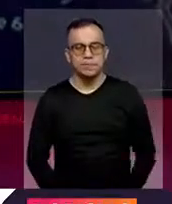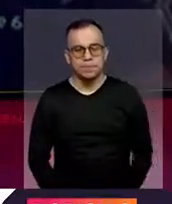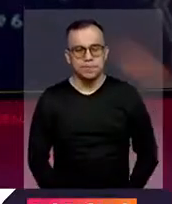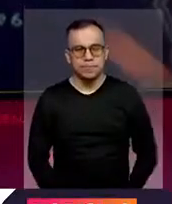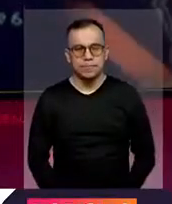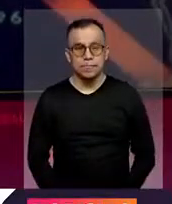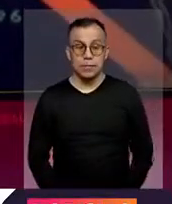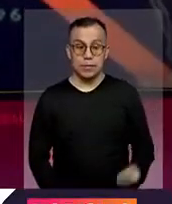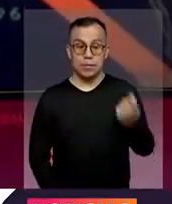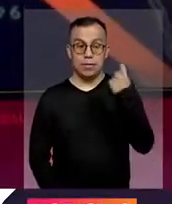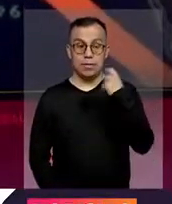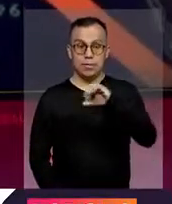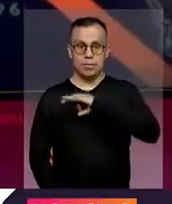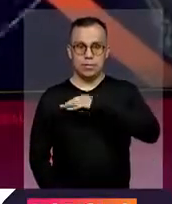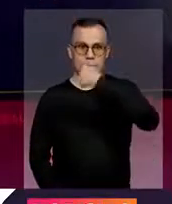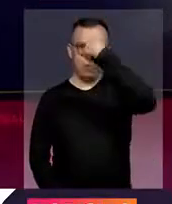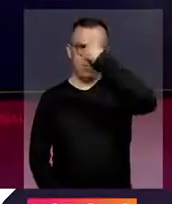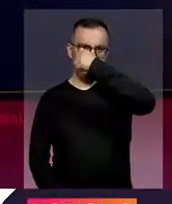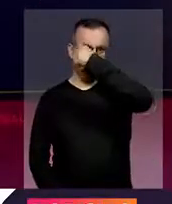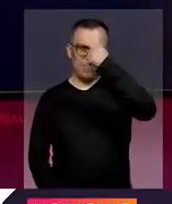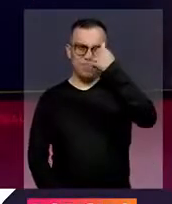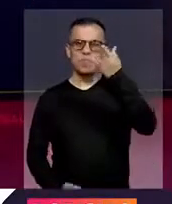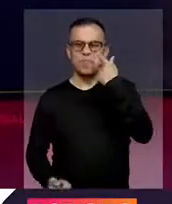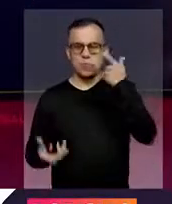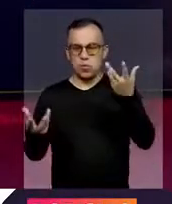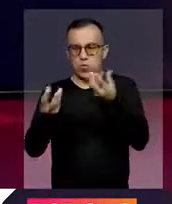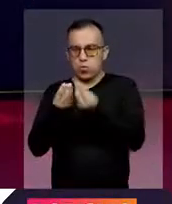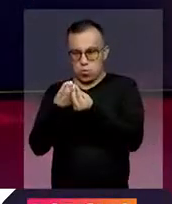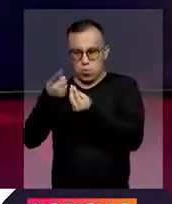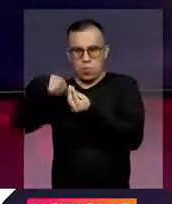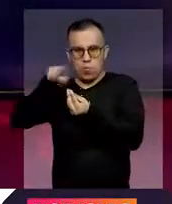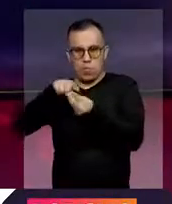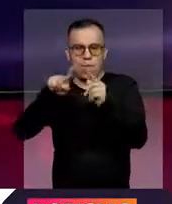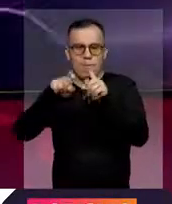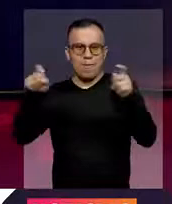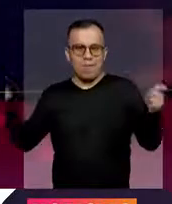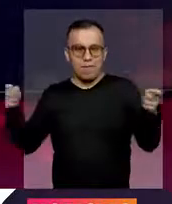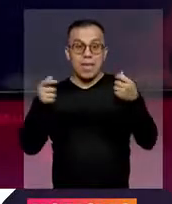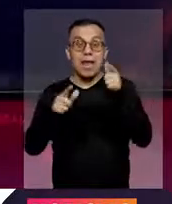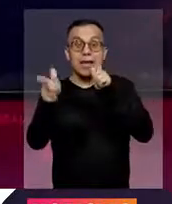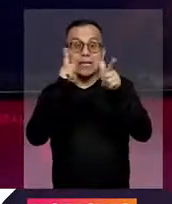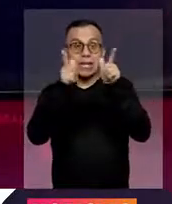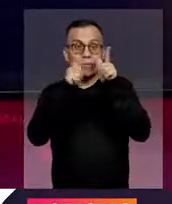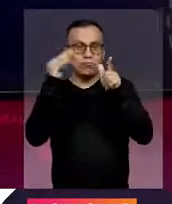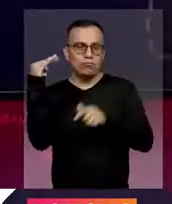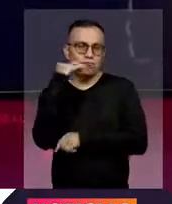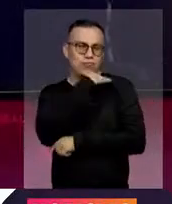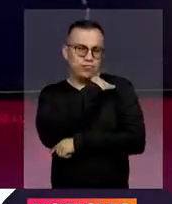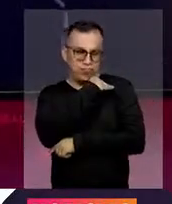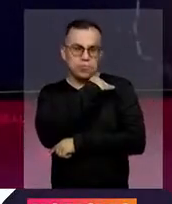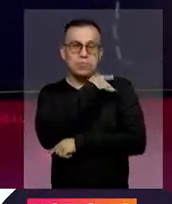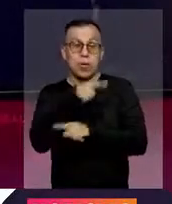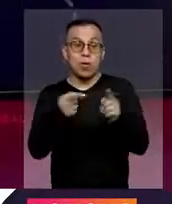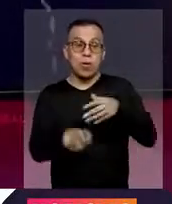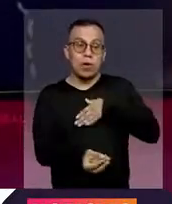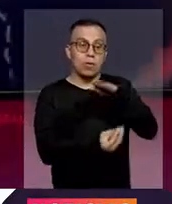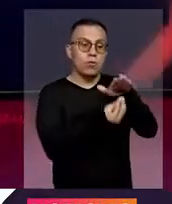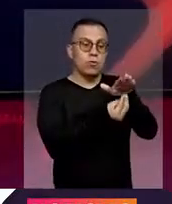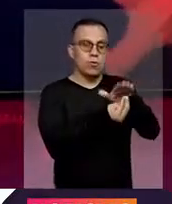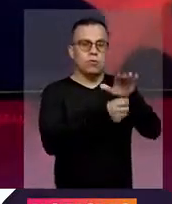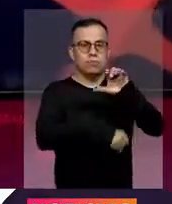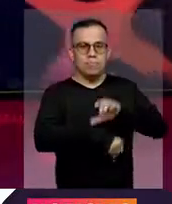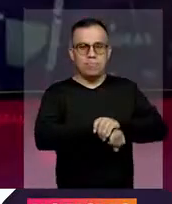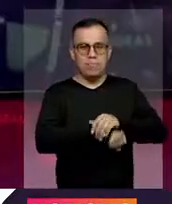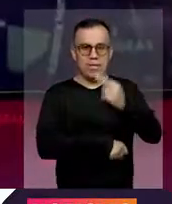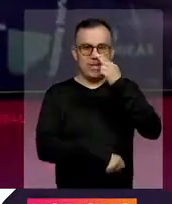Y este fin de semana las autoridades desarticularon una red delincuencial dedicada a la adulteración de licores en Kennedy, mientras que en Usaquén fue capturado el